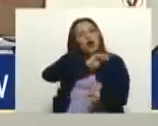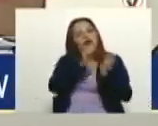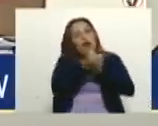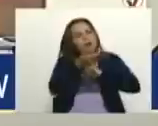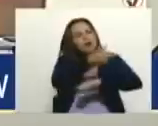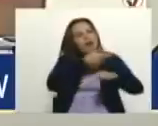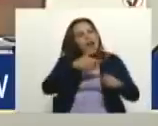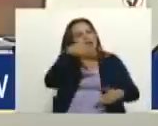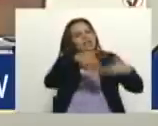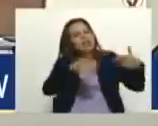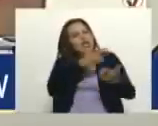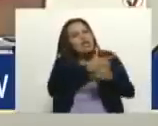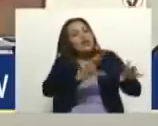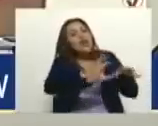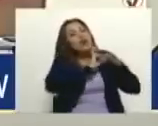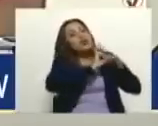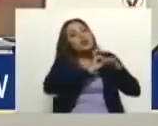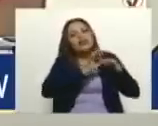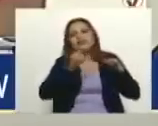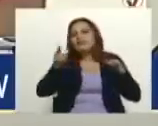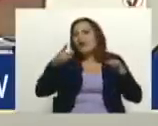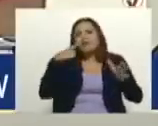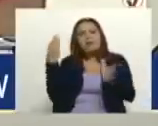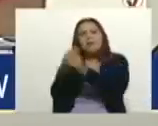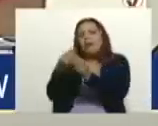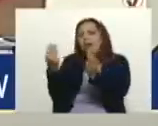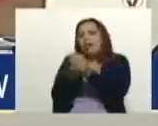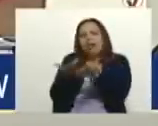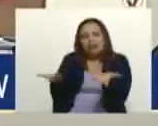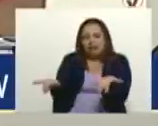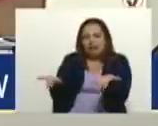elecciones libres, la unidad, pura paja.